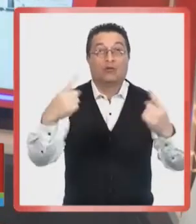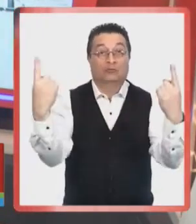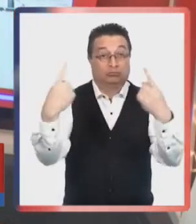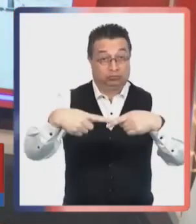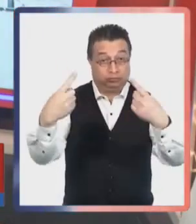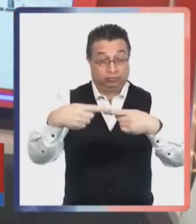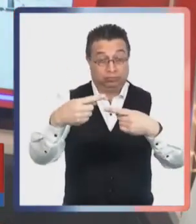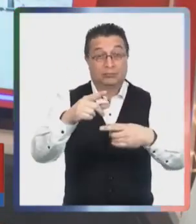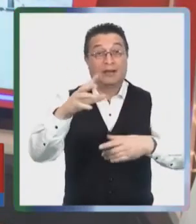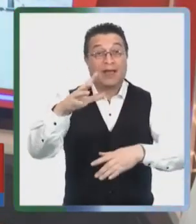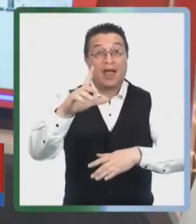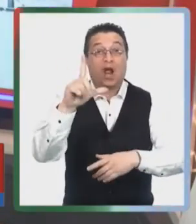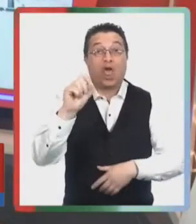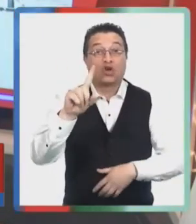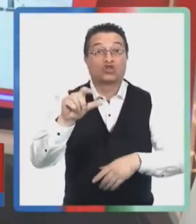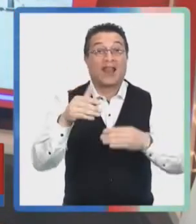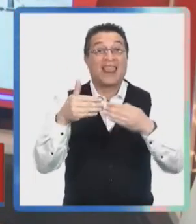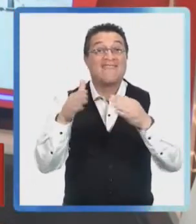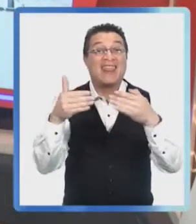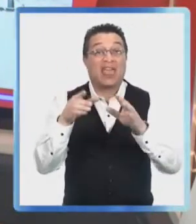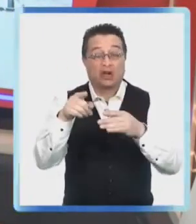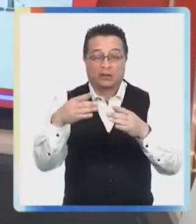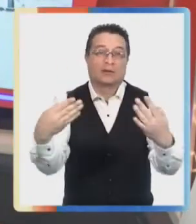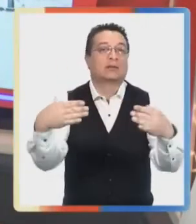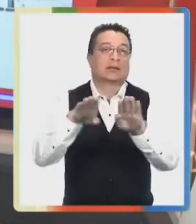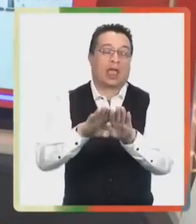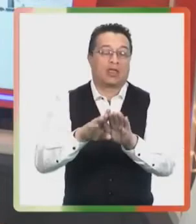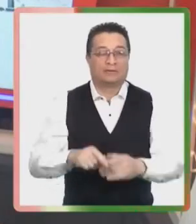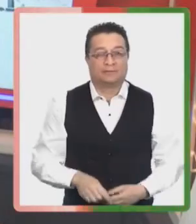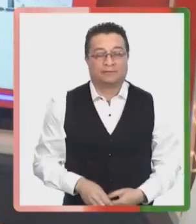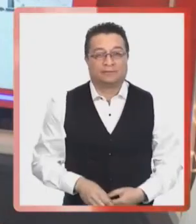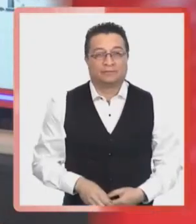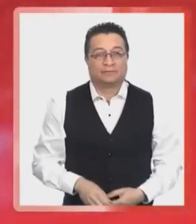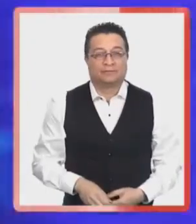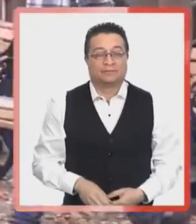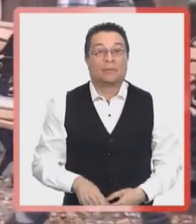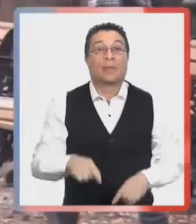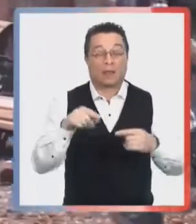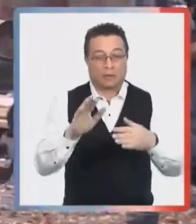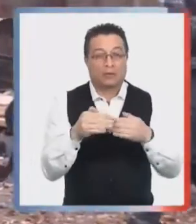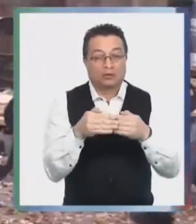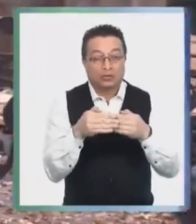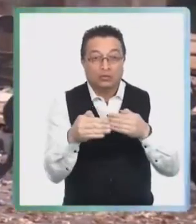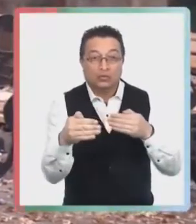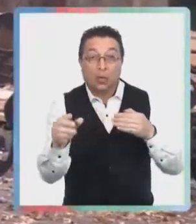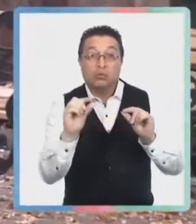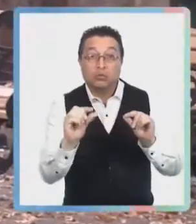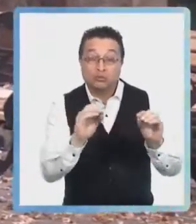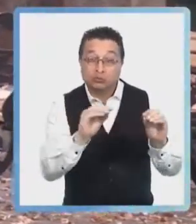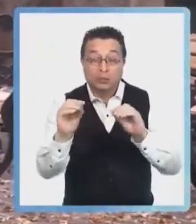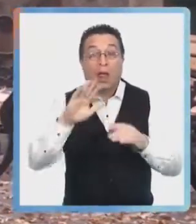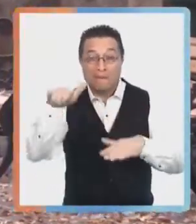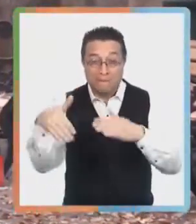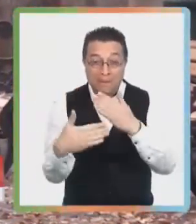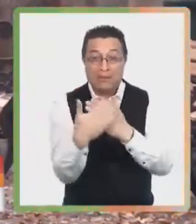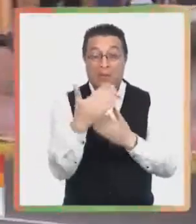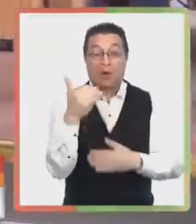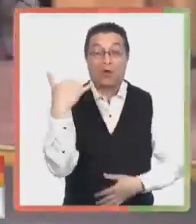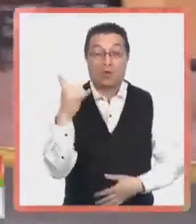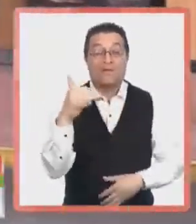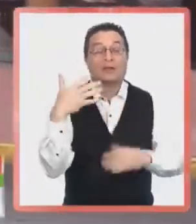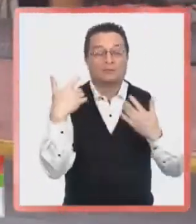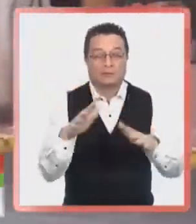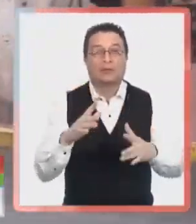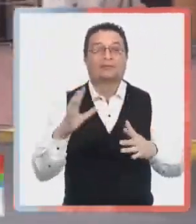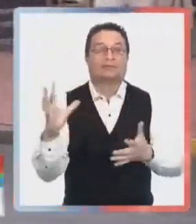el paso fronterizo Los Libertadores. Nos informa BTV2. Si bien se retrasó algunas horas, la madrugada de